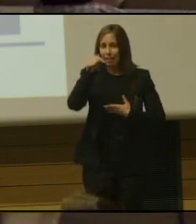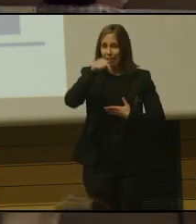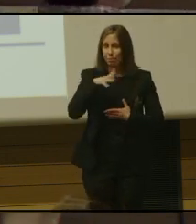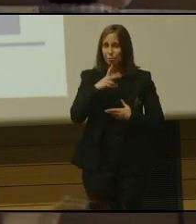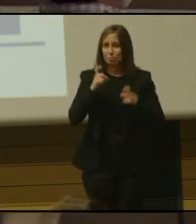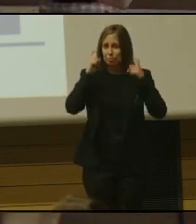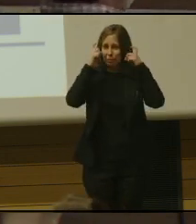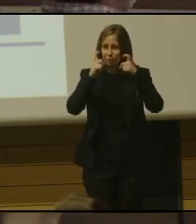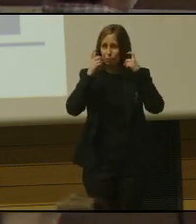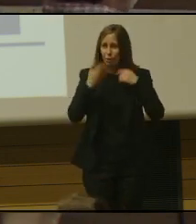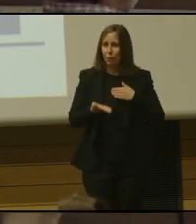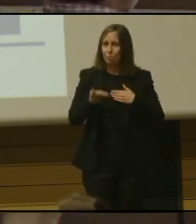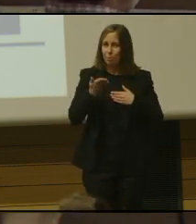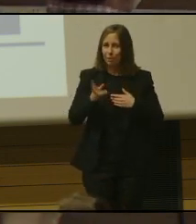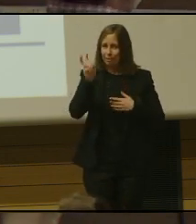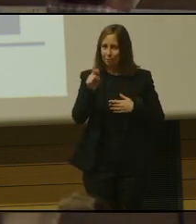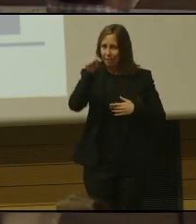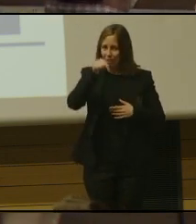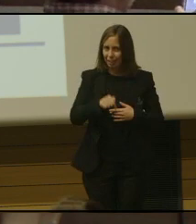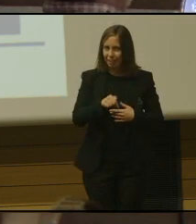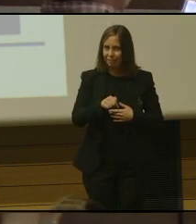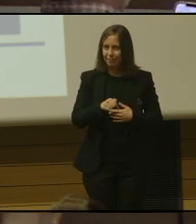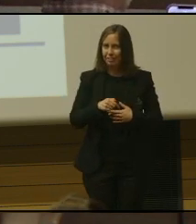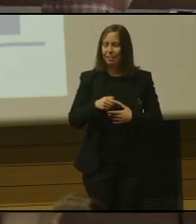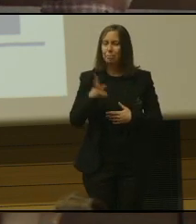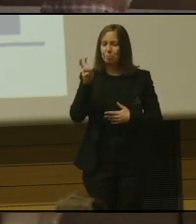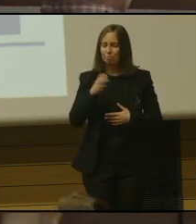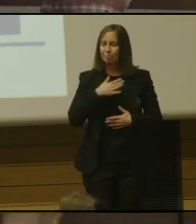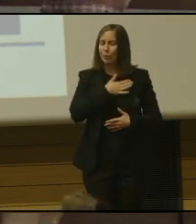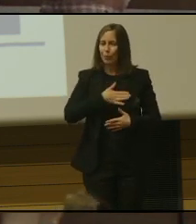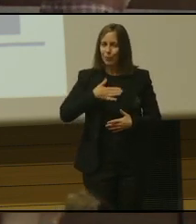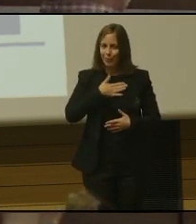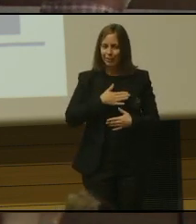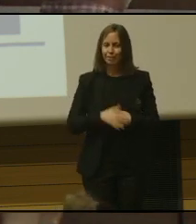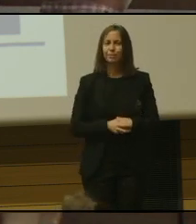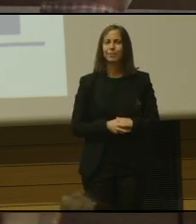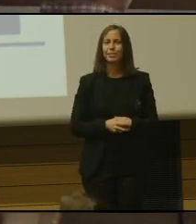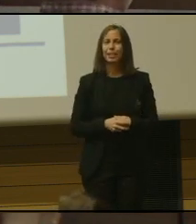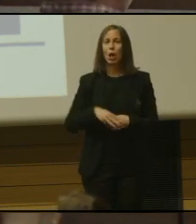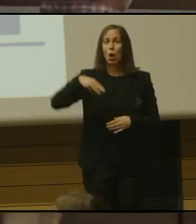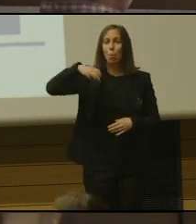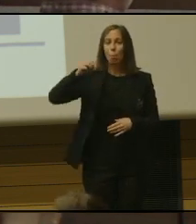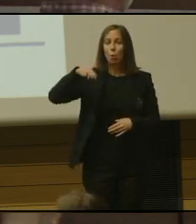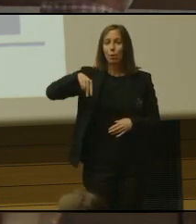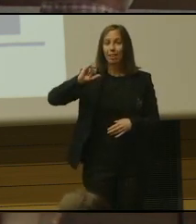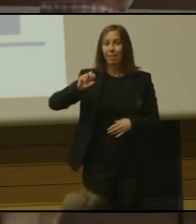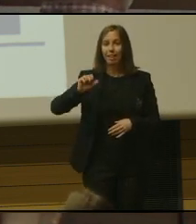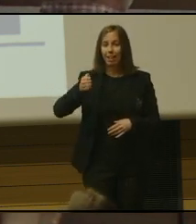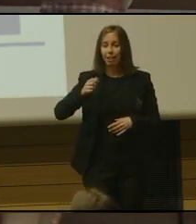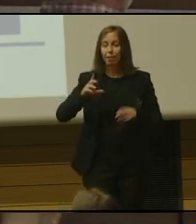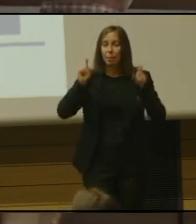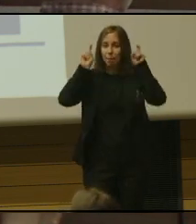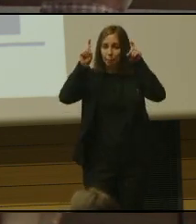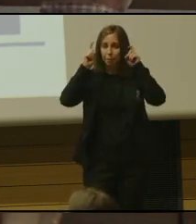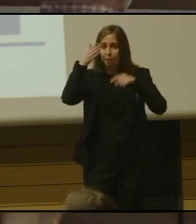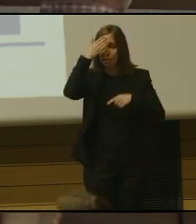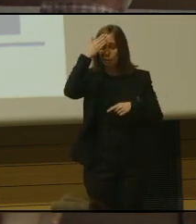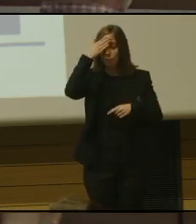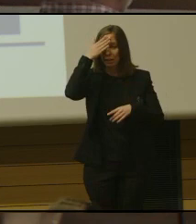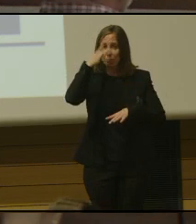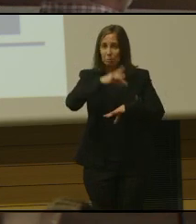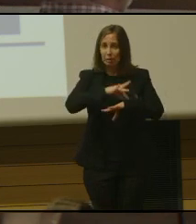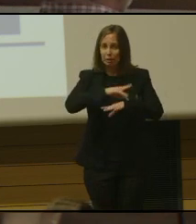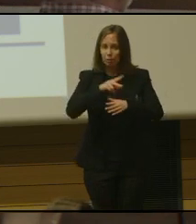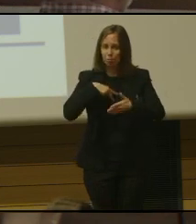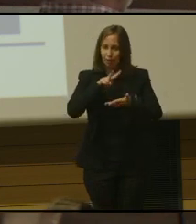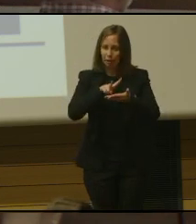esfuerzo importante y lo ha hecho bien gustosa. Mónica Pérez Ríos es profesora titular de Medicina me lo tengo que leer porque